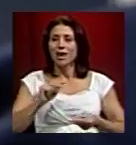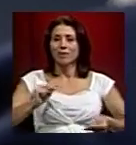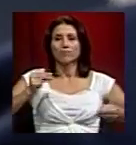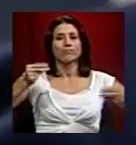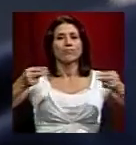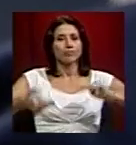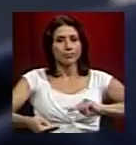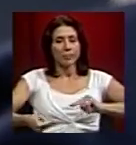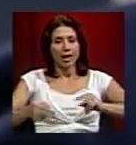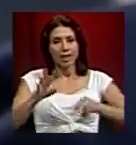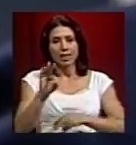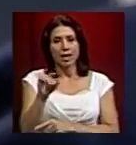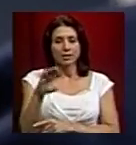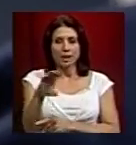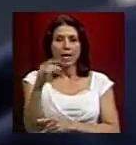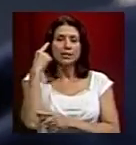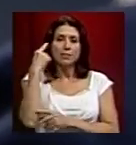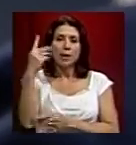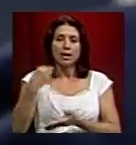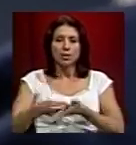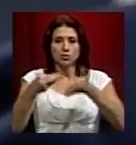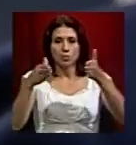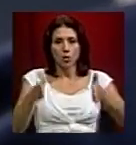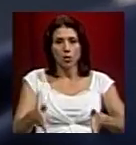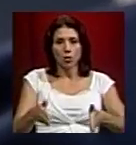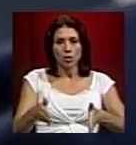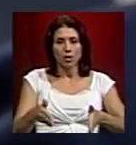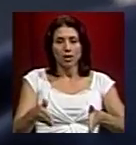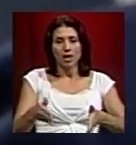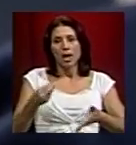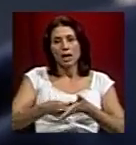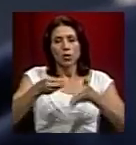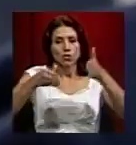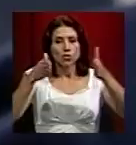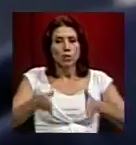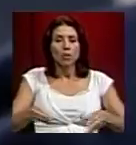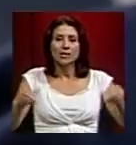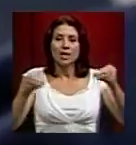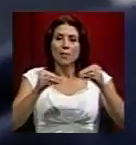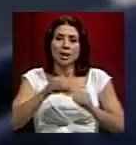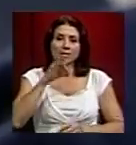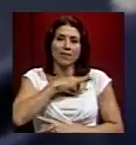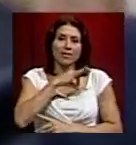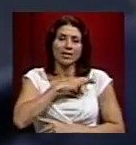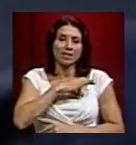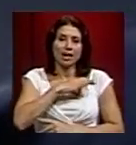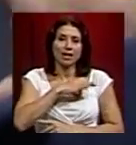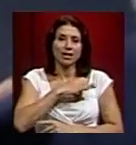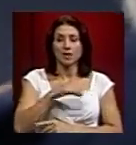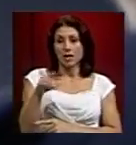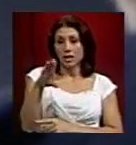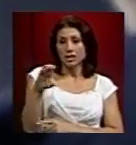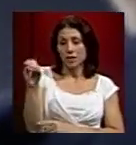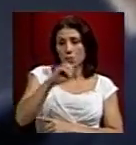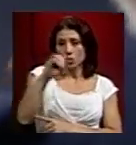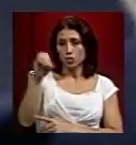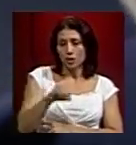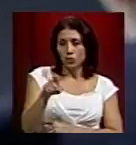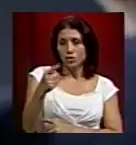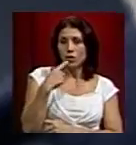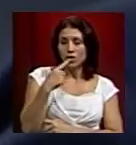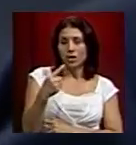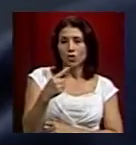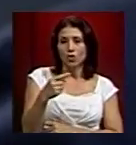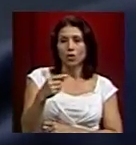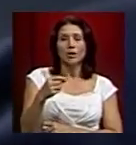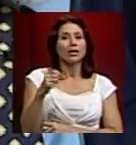El Tratado de Libre Comercio es para el consumidor. Es el consumidor el que más se va a beneficiar, y el consumidor y el 100%, ya lo dijiste, pero todos,